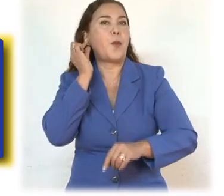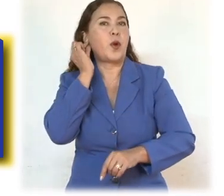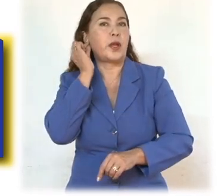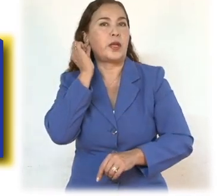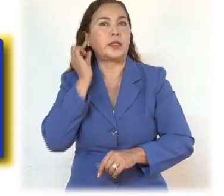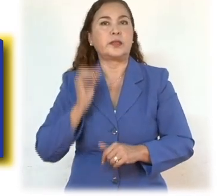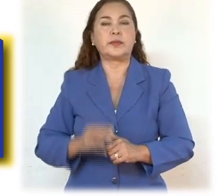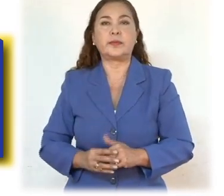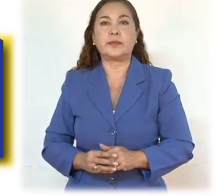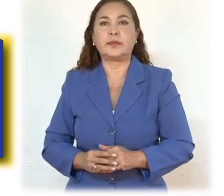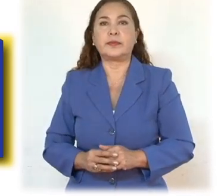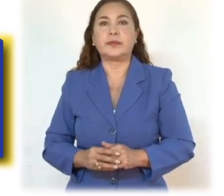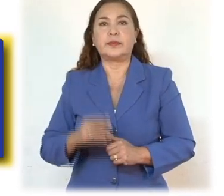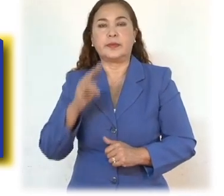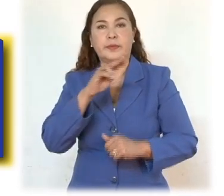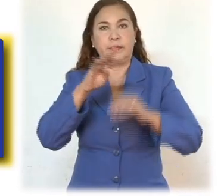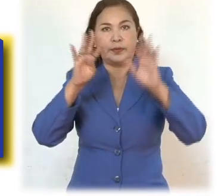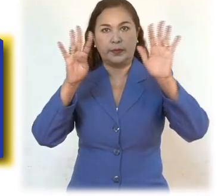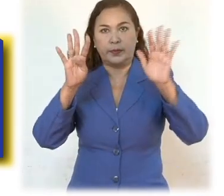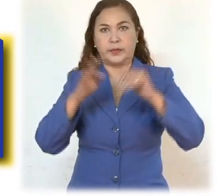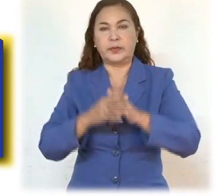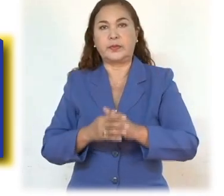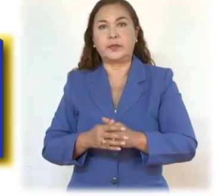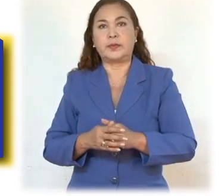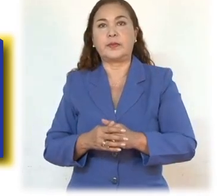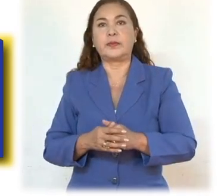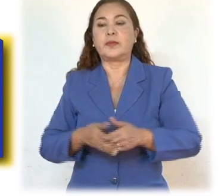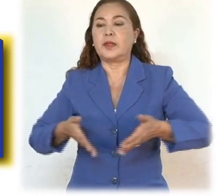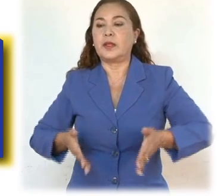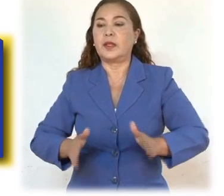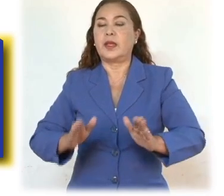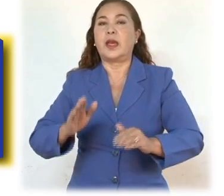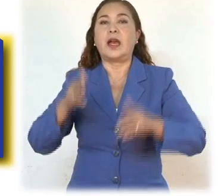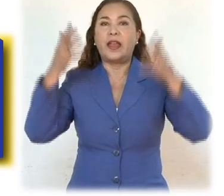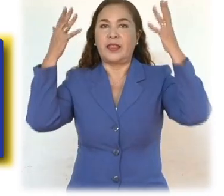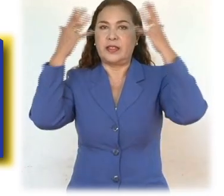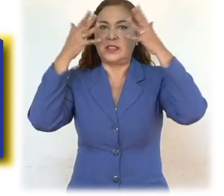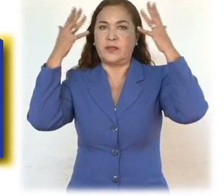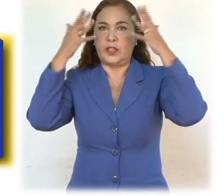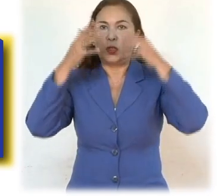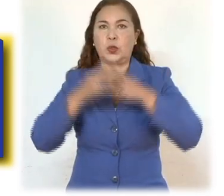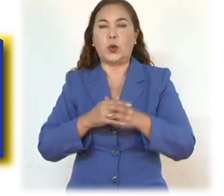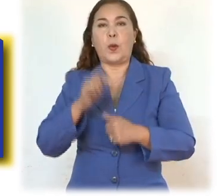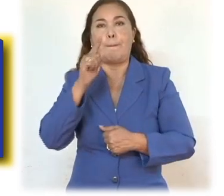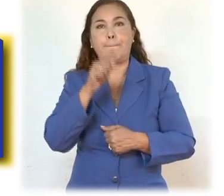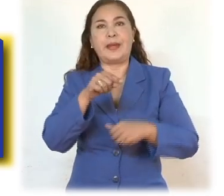mujer día 29 natalicio de Andrés Bello